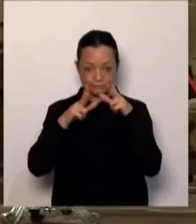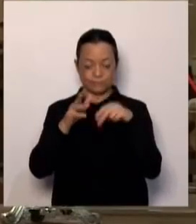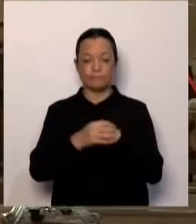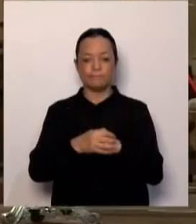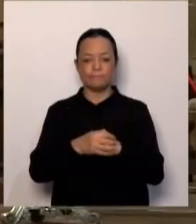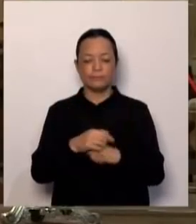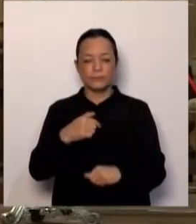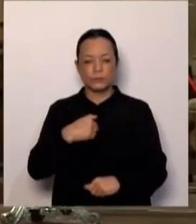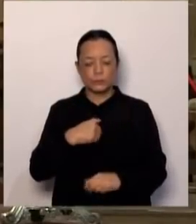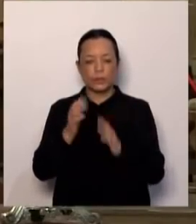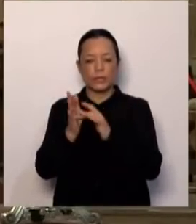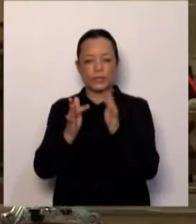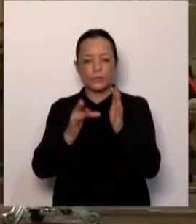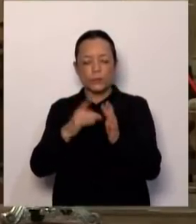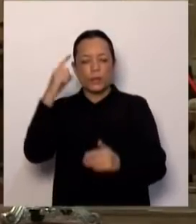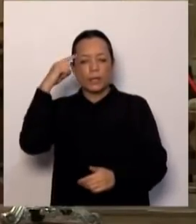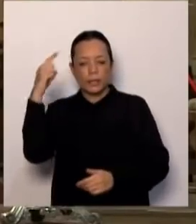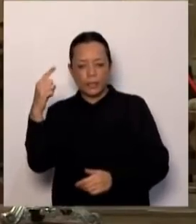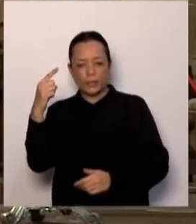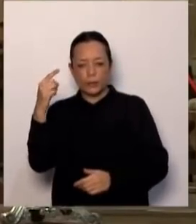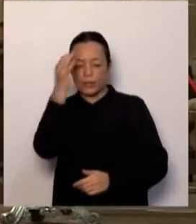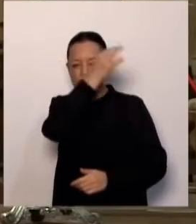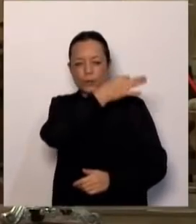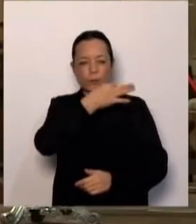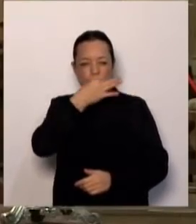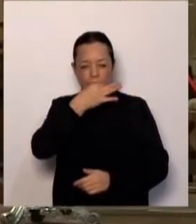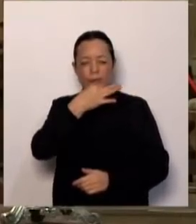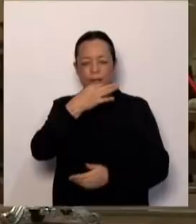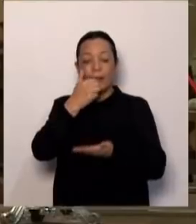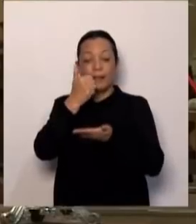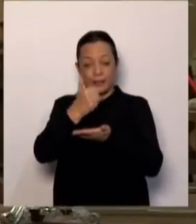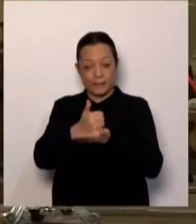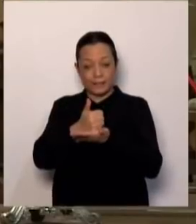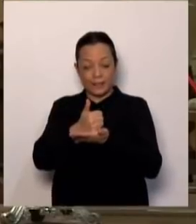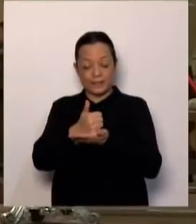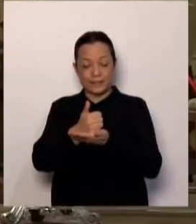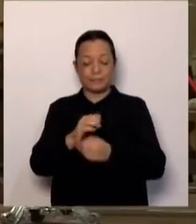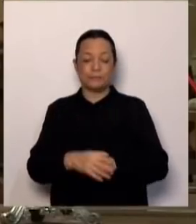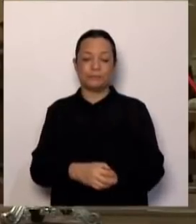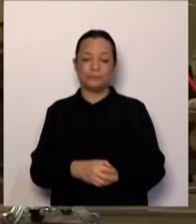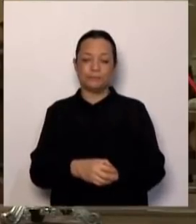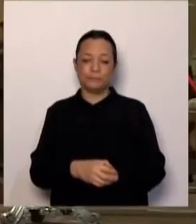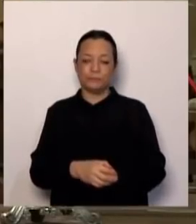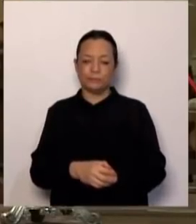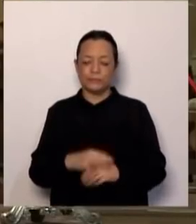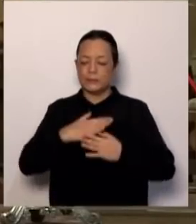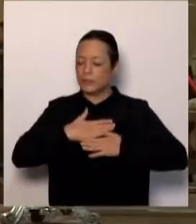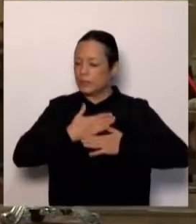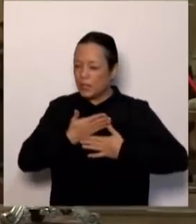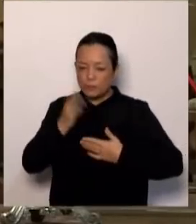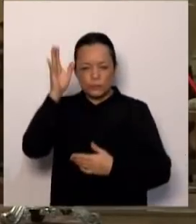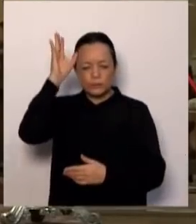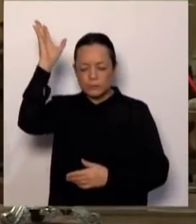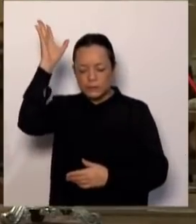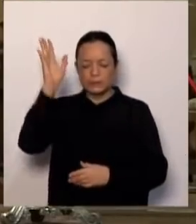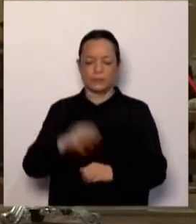Creo, Jesús mío, que estás realmente presente en el Santísimo Sacramento del altar. Te amo sobre todas las